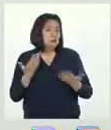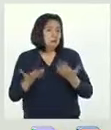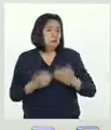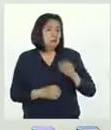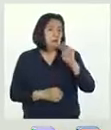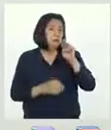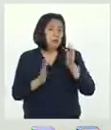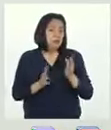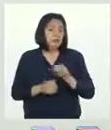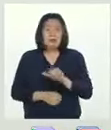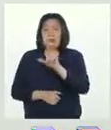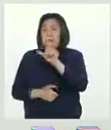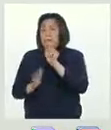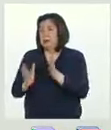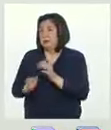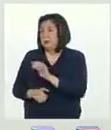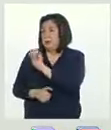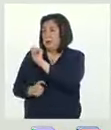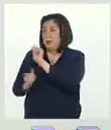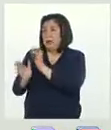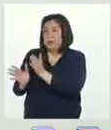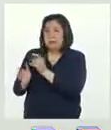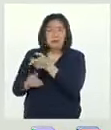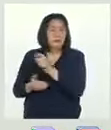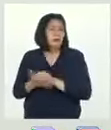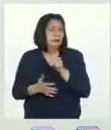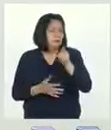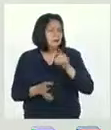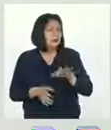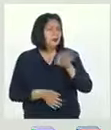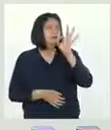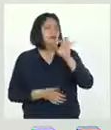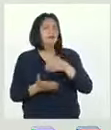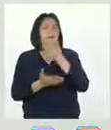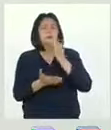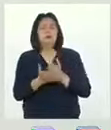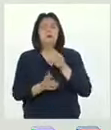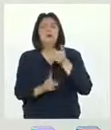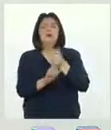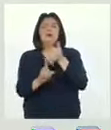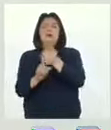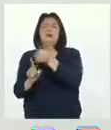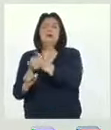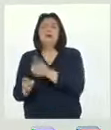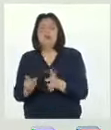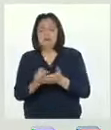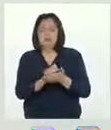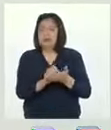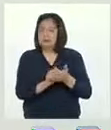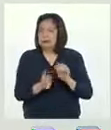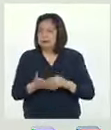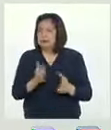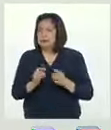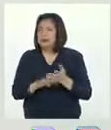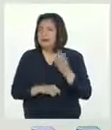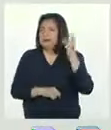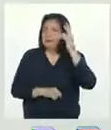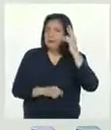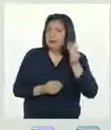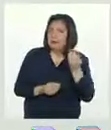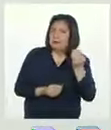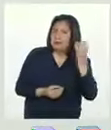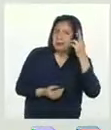ser María, Luis o Ana. Identifiquen el problema usando sus propias palabras y luego anoten las causas y